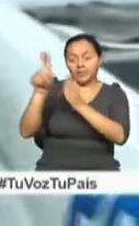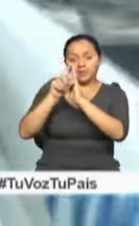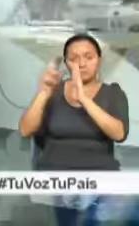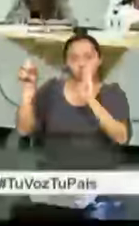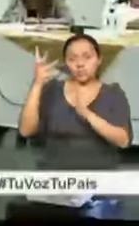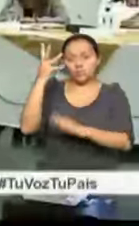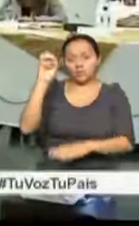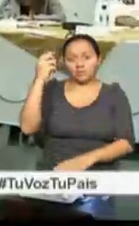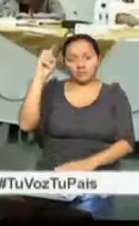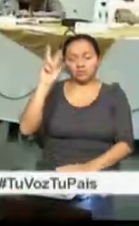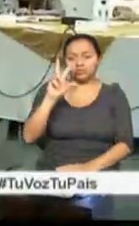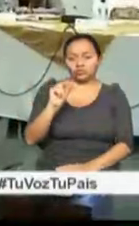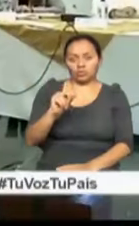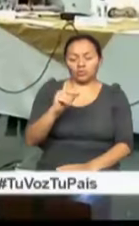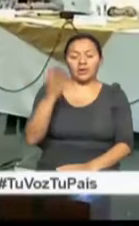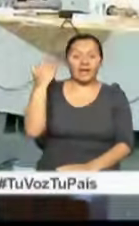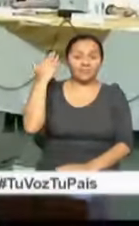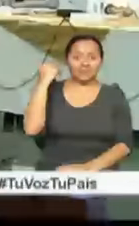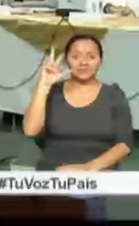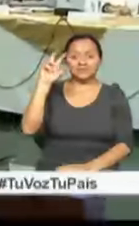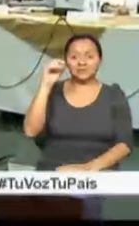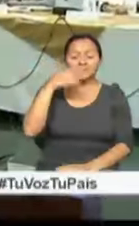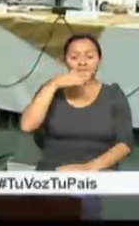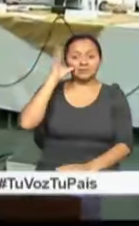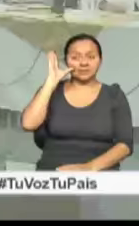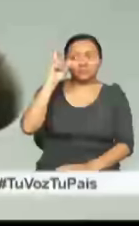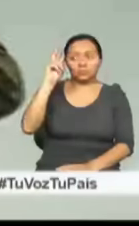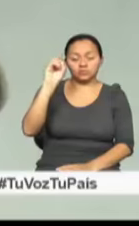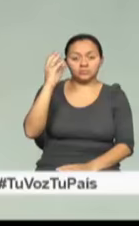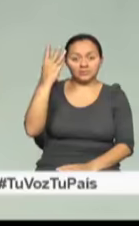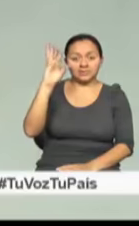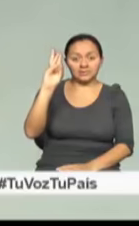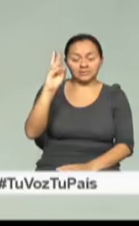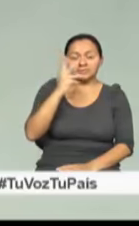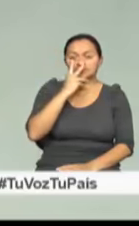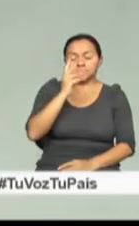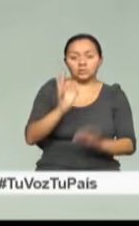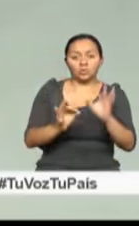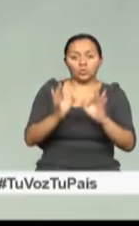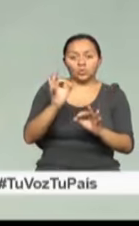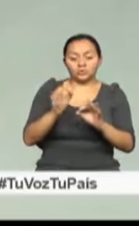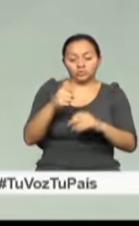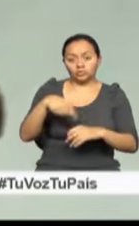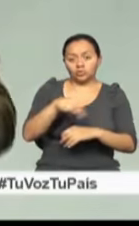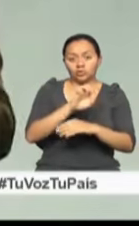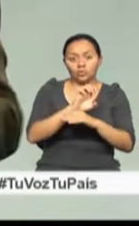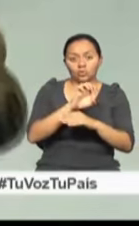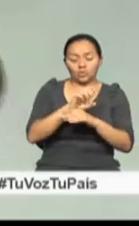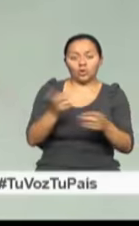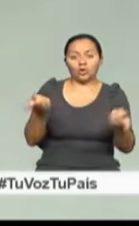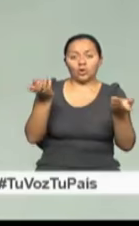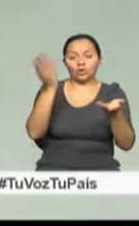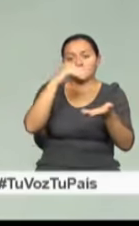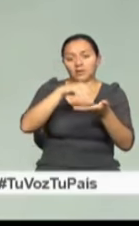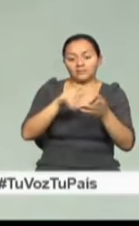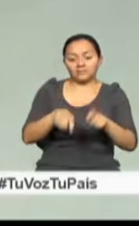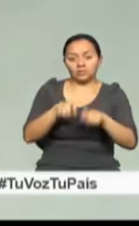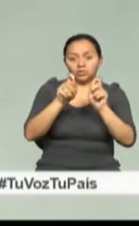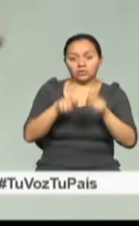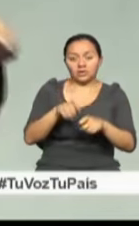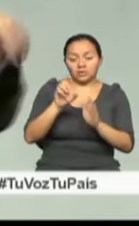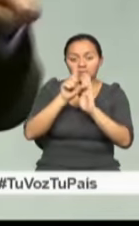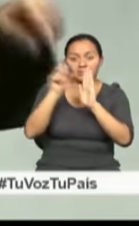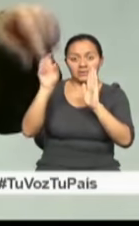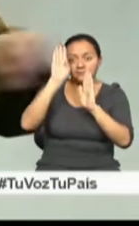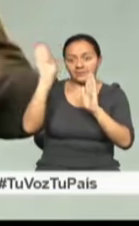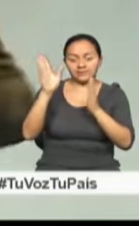fue el 30 de diciembre del 2016, cuando un juez prohibió al Estado ecuatoriano suscribir nuevos contratos con la